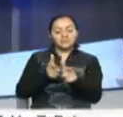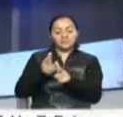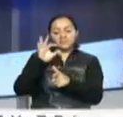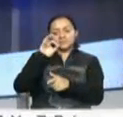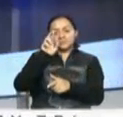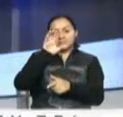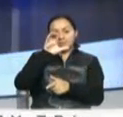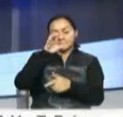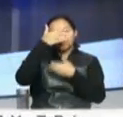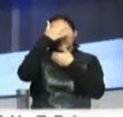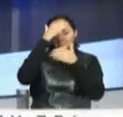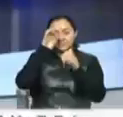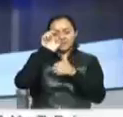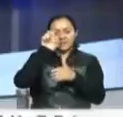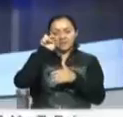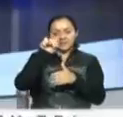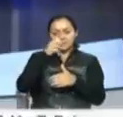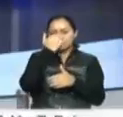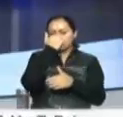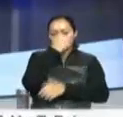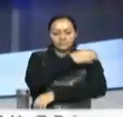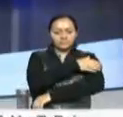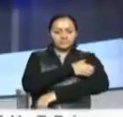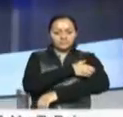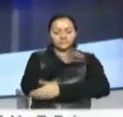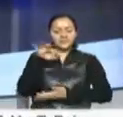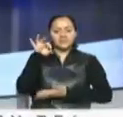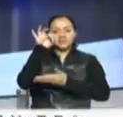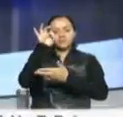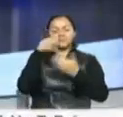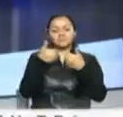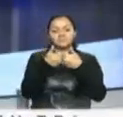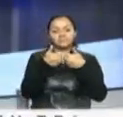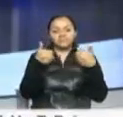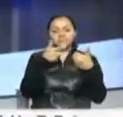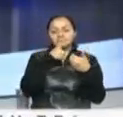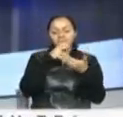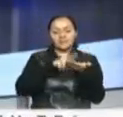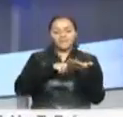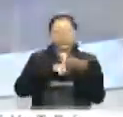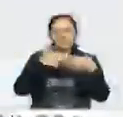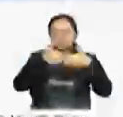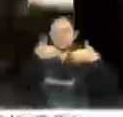el ELN al recibir a representantes por separado en La Habana.